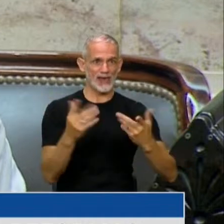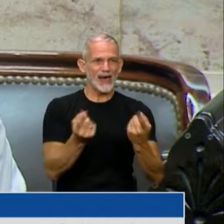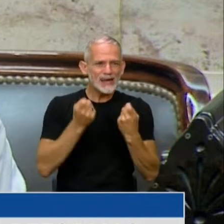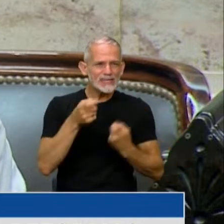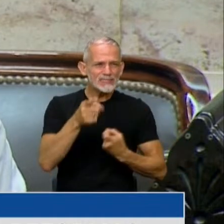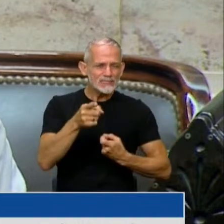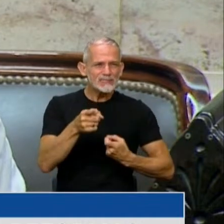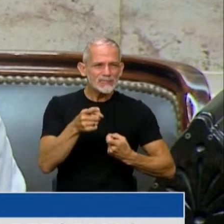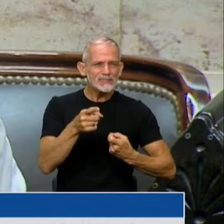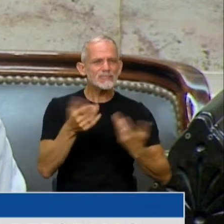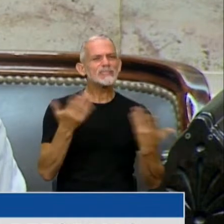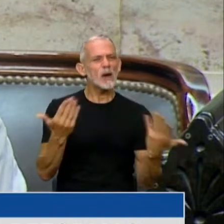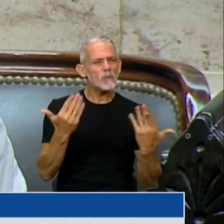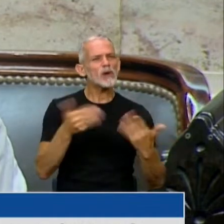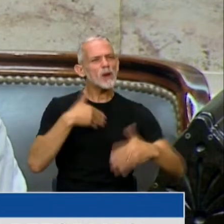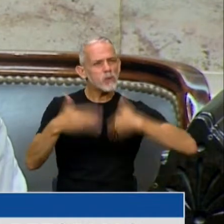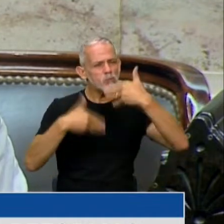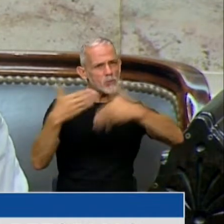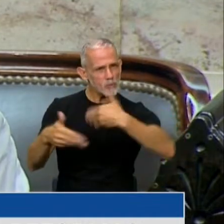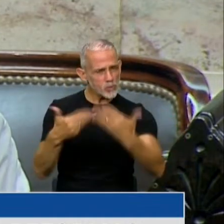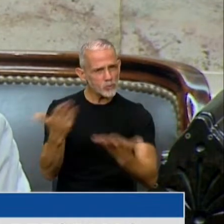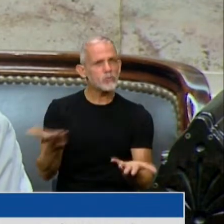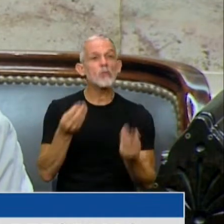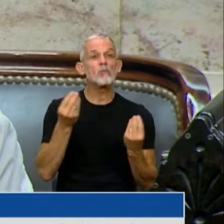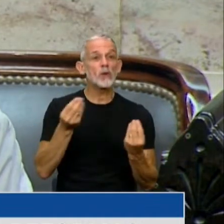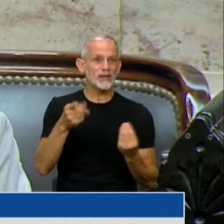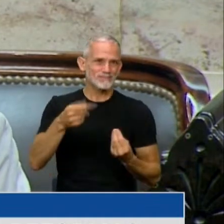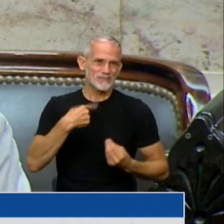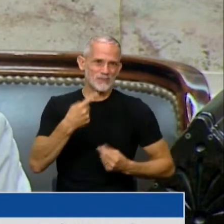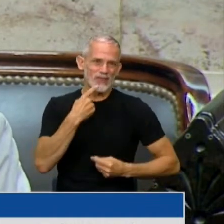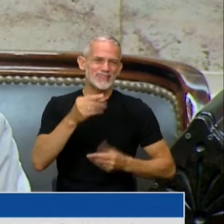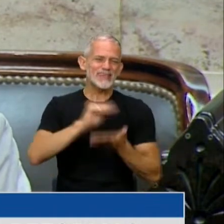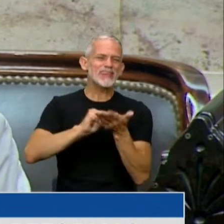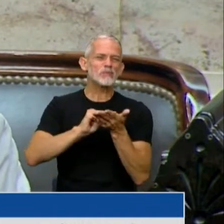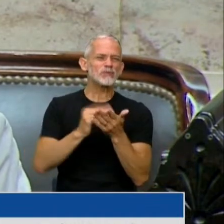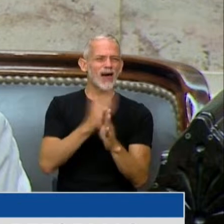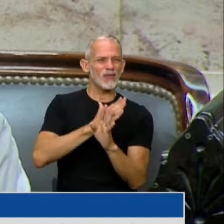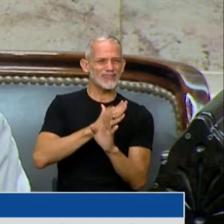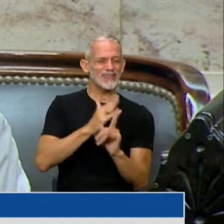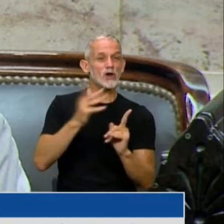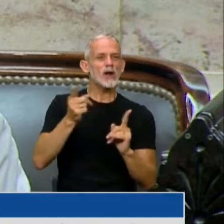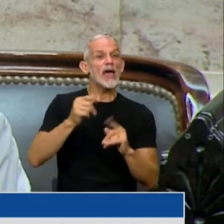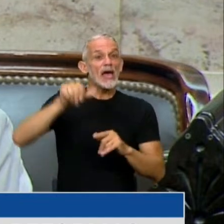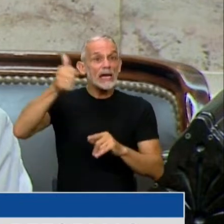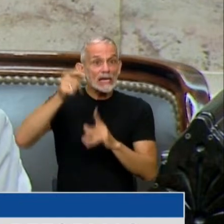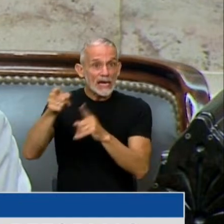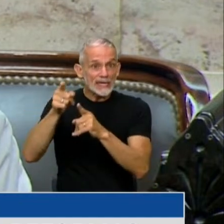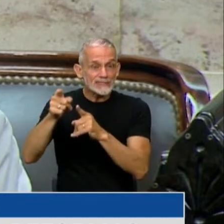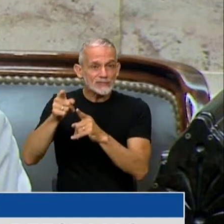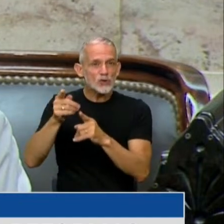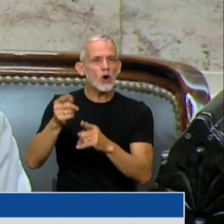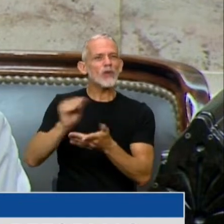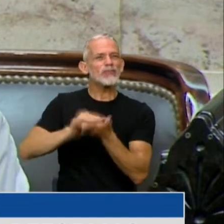está demandando puedan llevarse adelante, porque como decía el diputado preopinante, el éxito